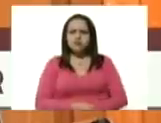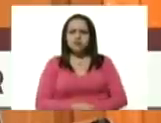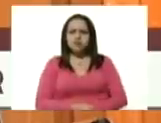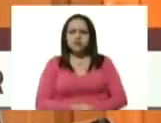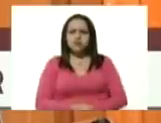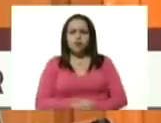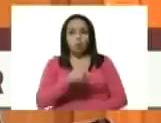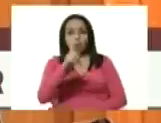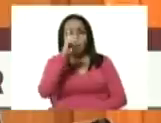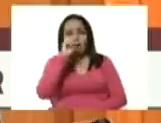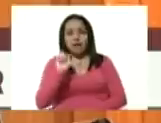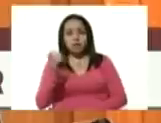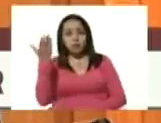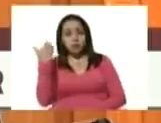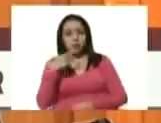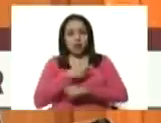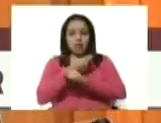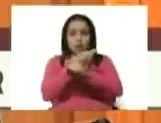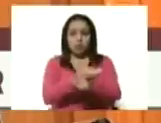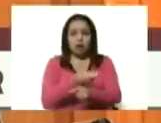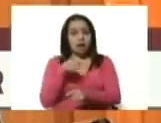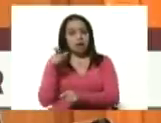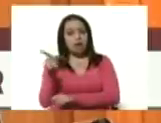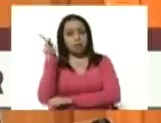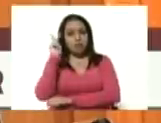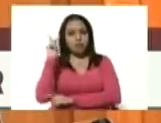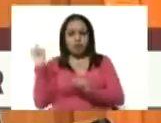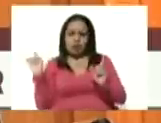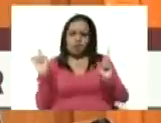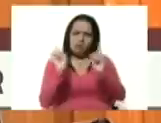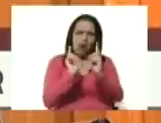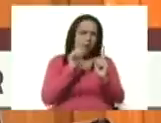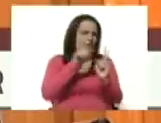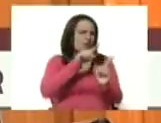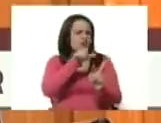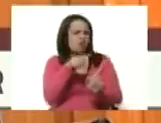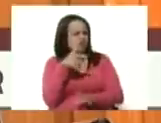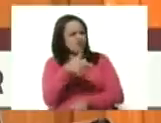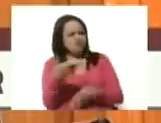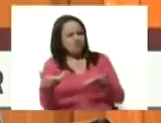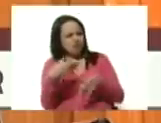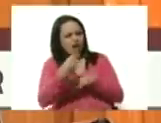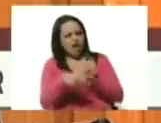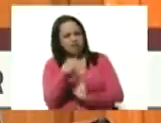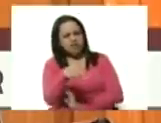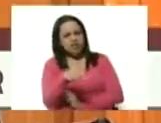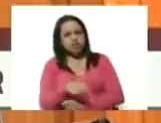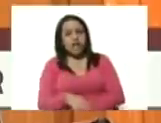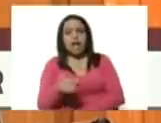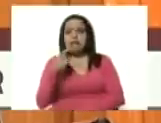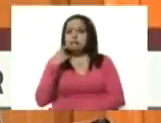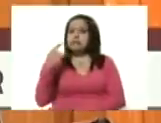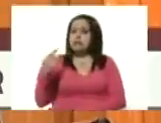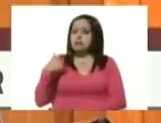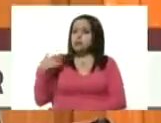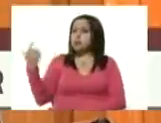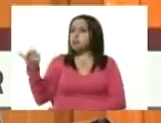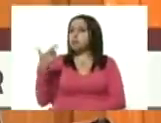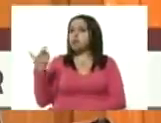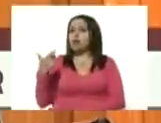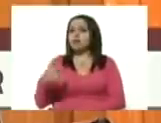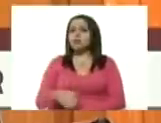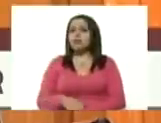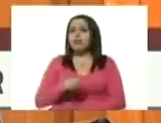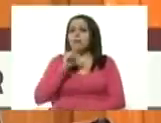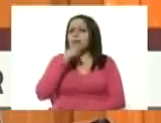año. Y entonces Azalia, como fue su profesora, se le acercó y le preguntó, ¿qué hace por aquí? Y ella le dice, ay, profesor, anda buscando el viejo